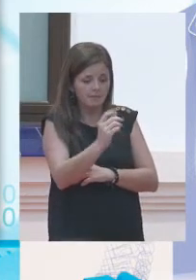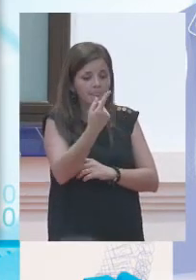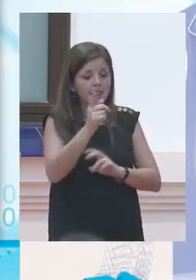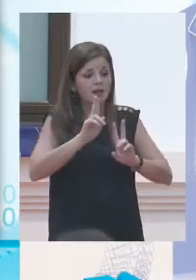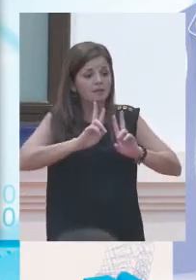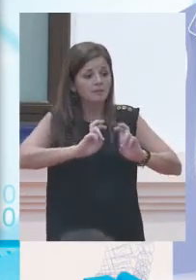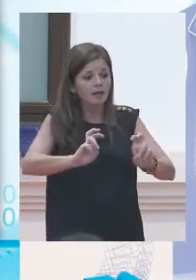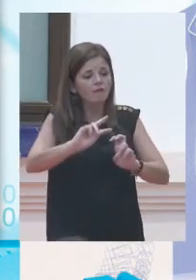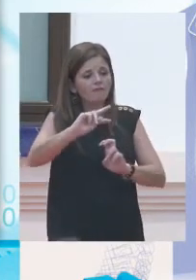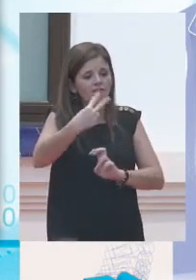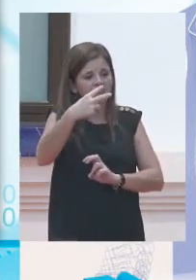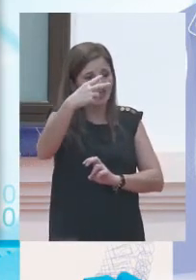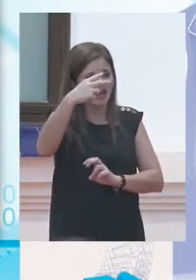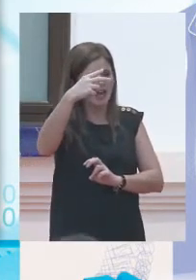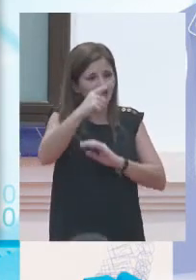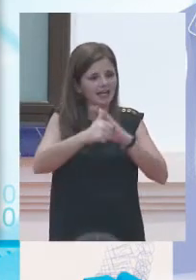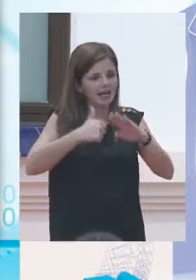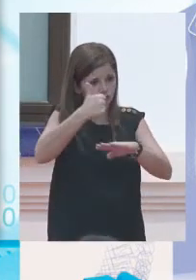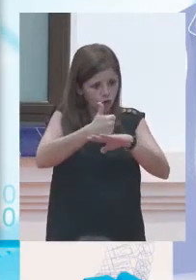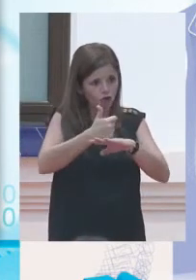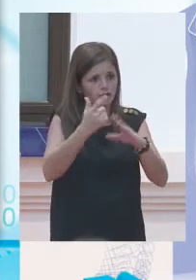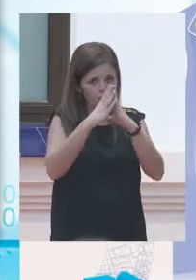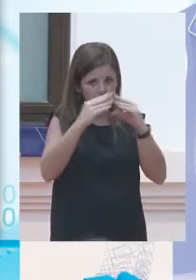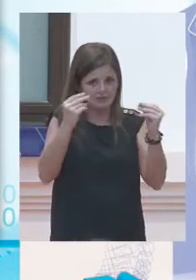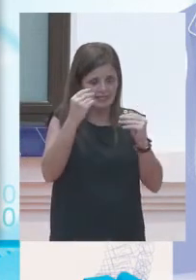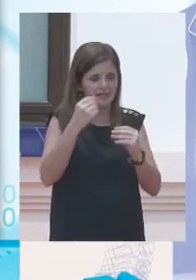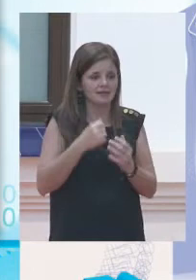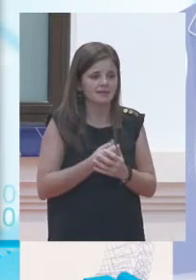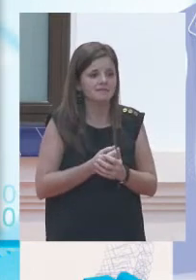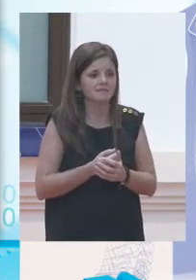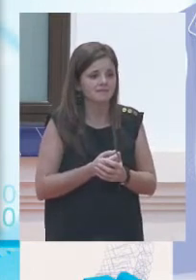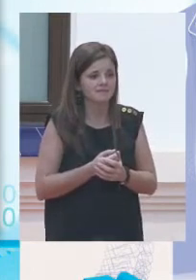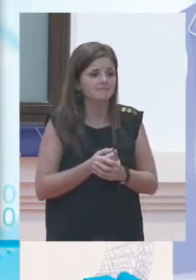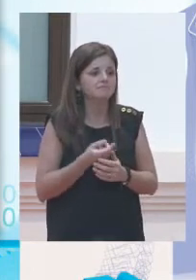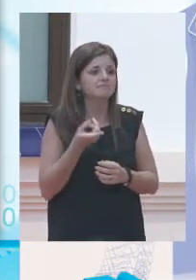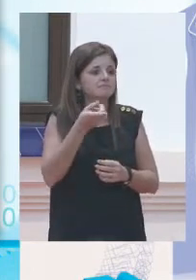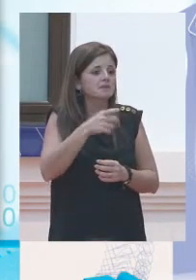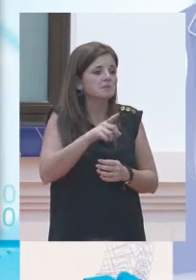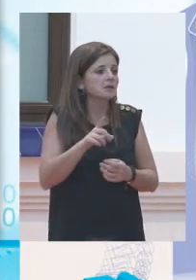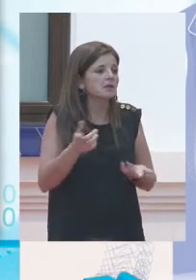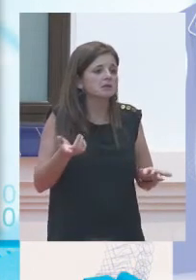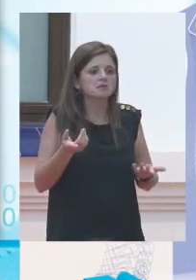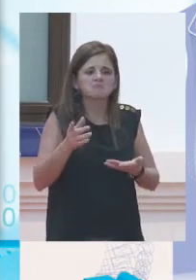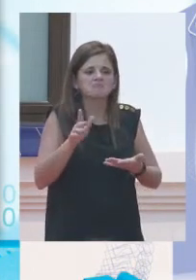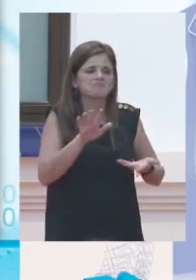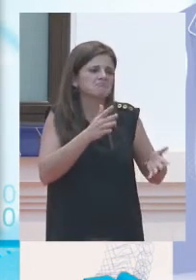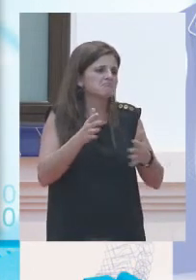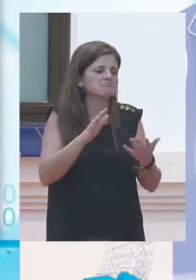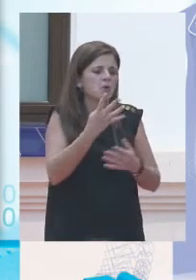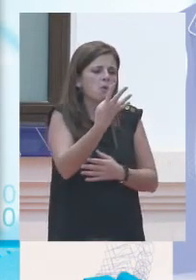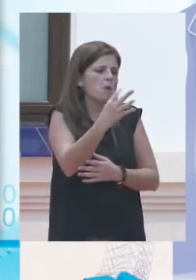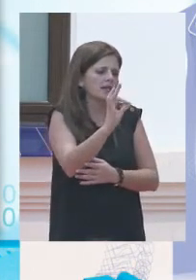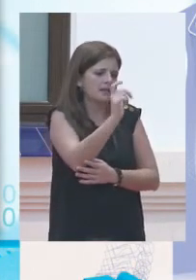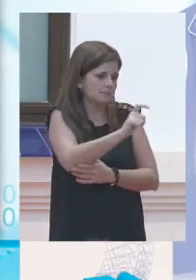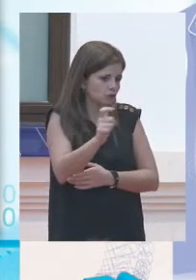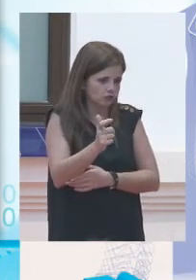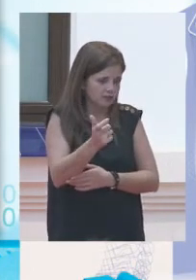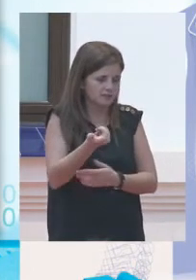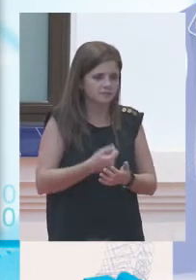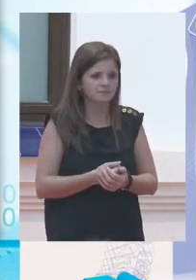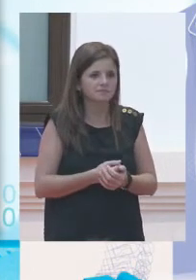de investigación de la universidad, y bueno, entre doctores, profesores, ingenieros, pues llegamos a ser unas 40 personas y principalmente nos